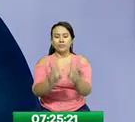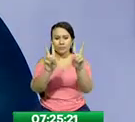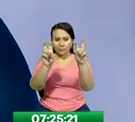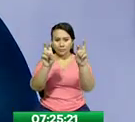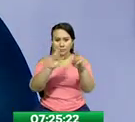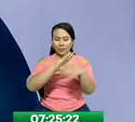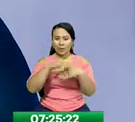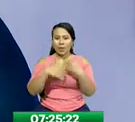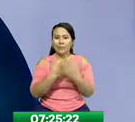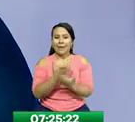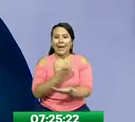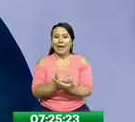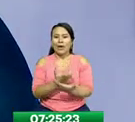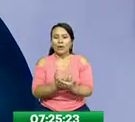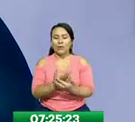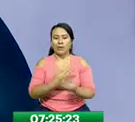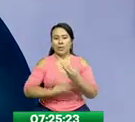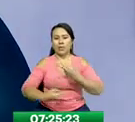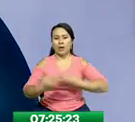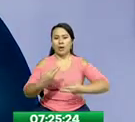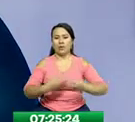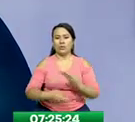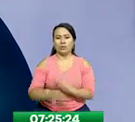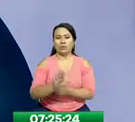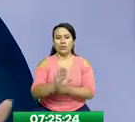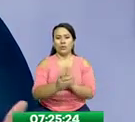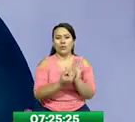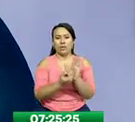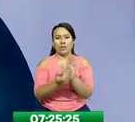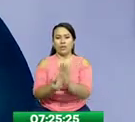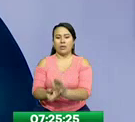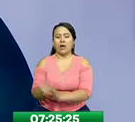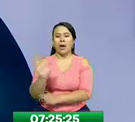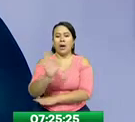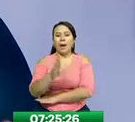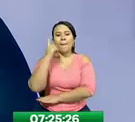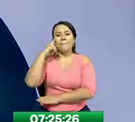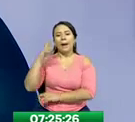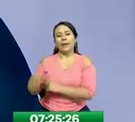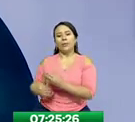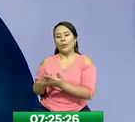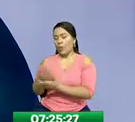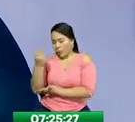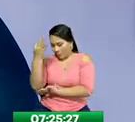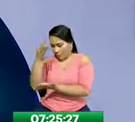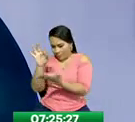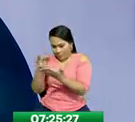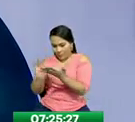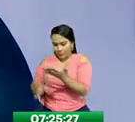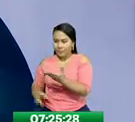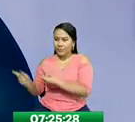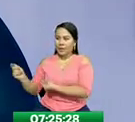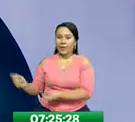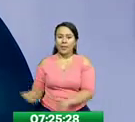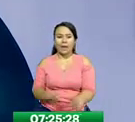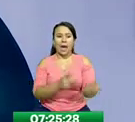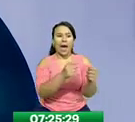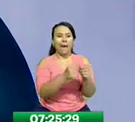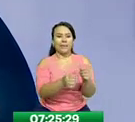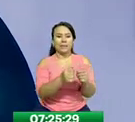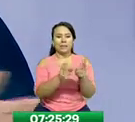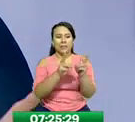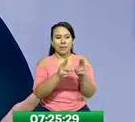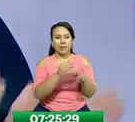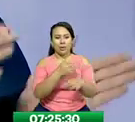los temas de economías y negocios, en una identificación del valor que tendría la concesión de la administración en un